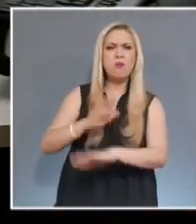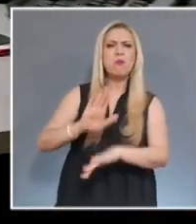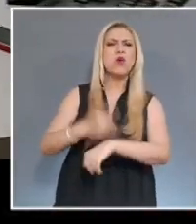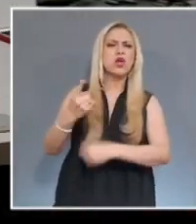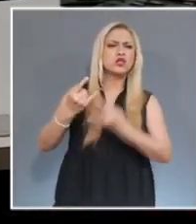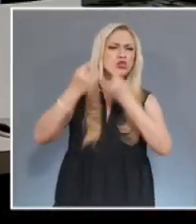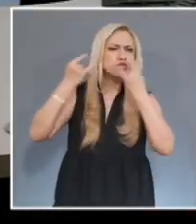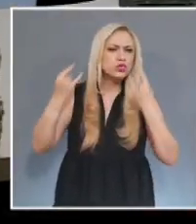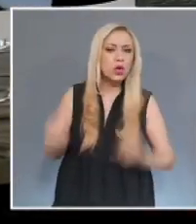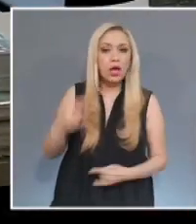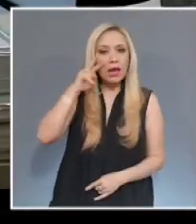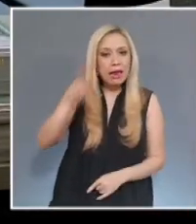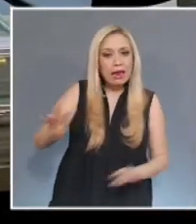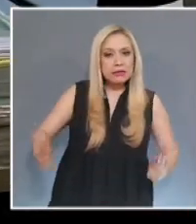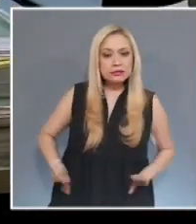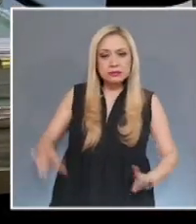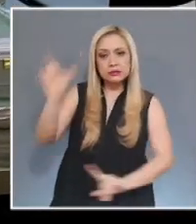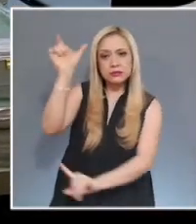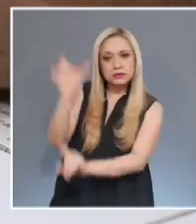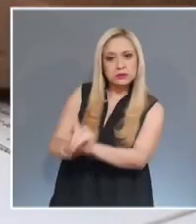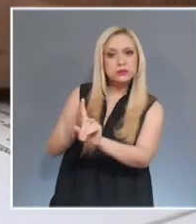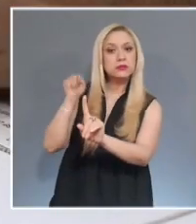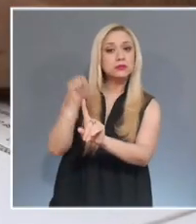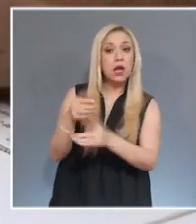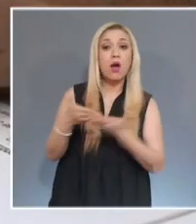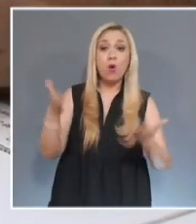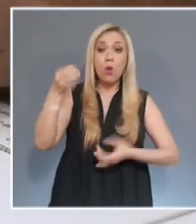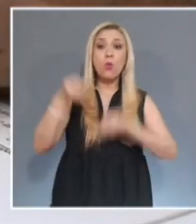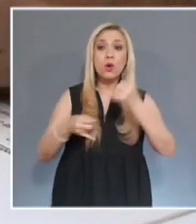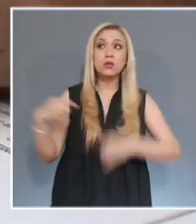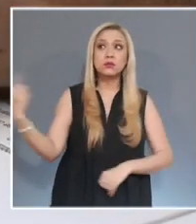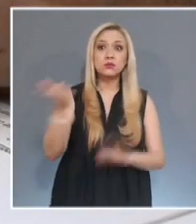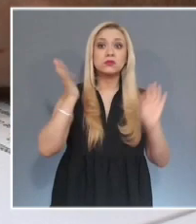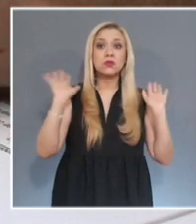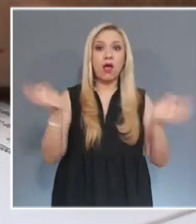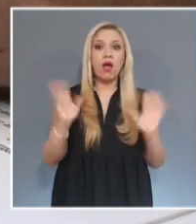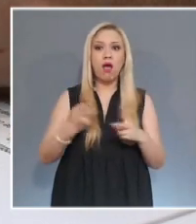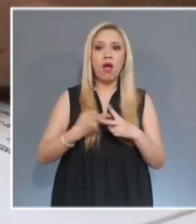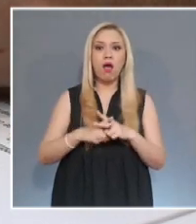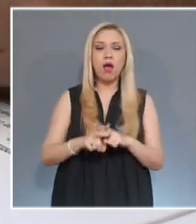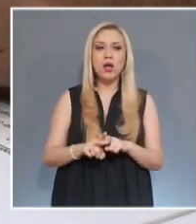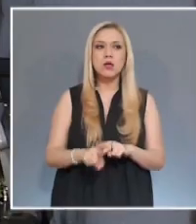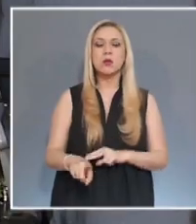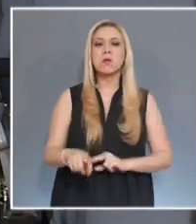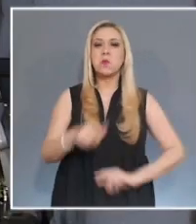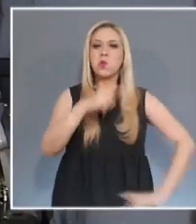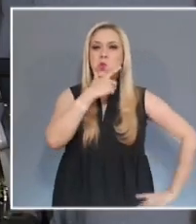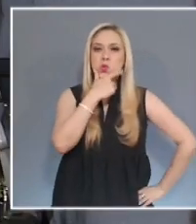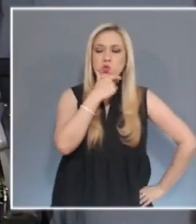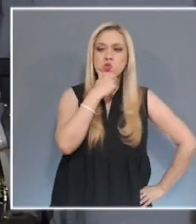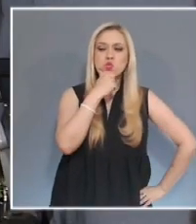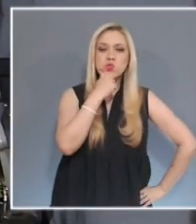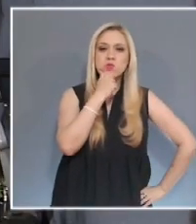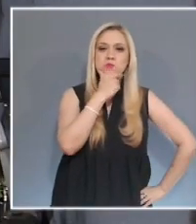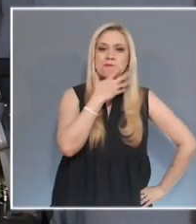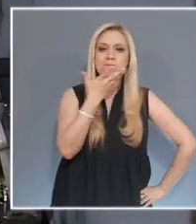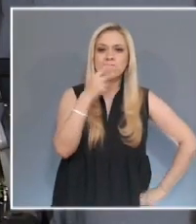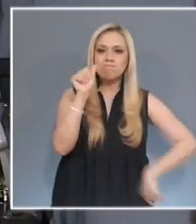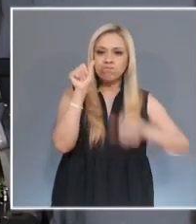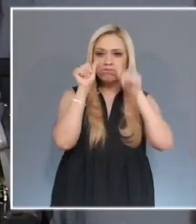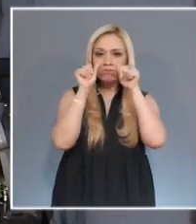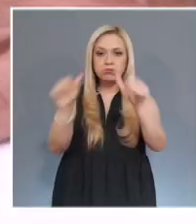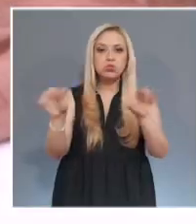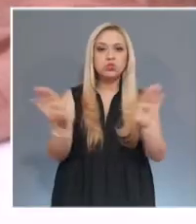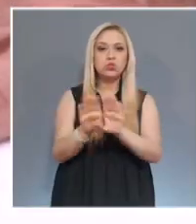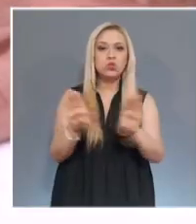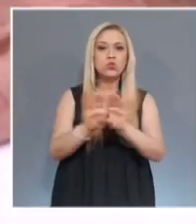La perspectiva de género se ha convertido en una de las principales herramientas que tienen los jueces para garantizar el acceso a la justicia a